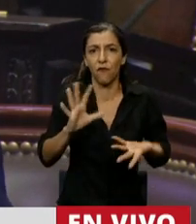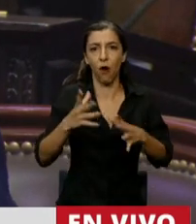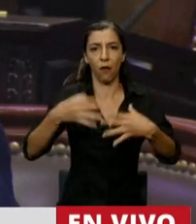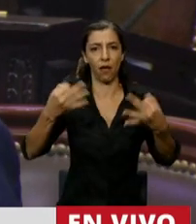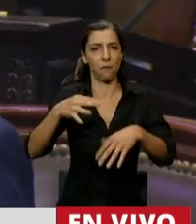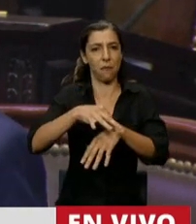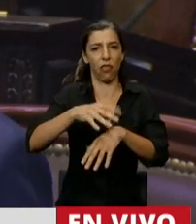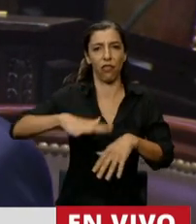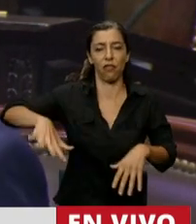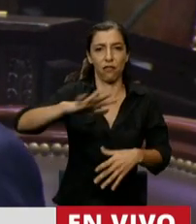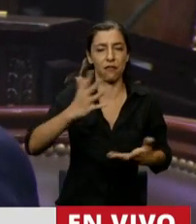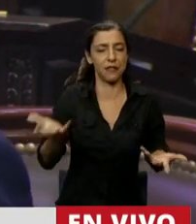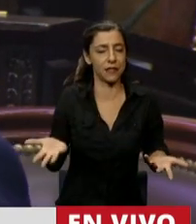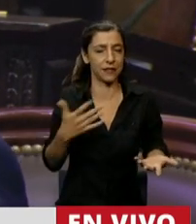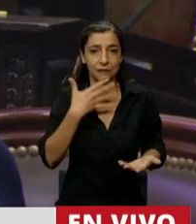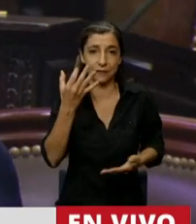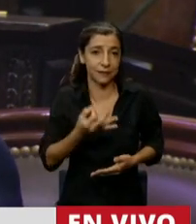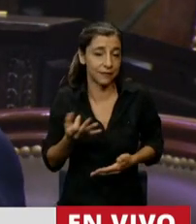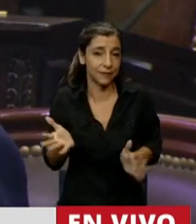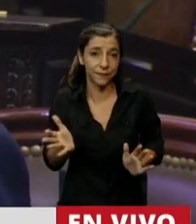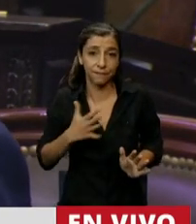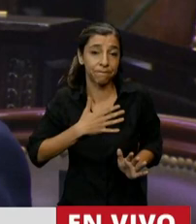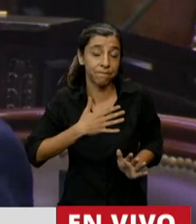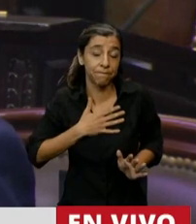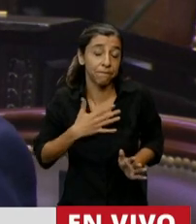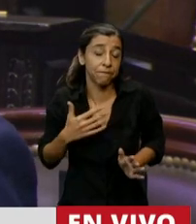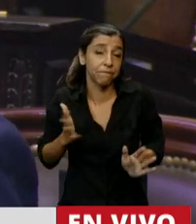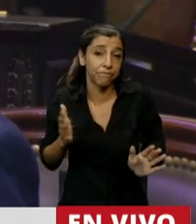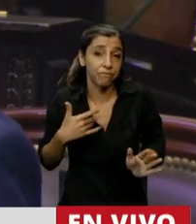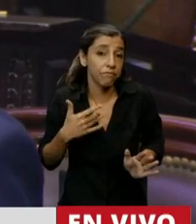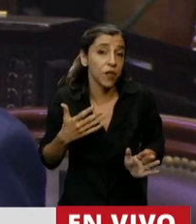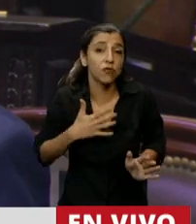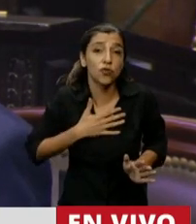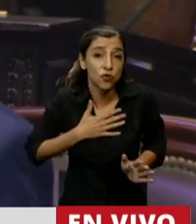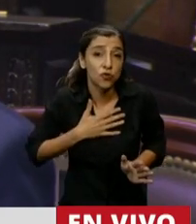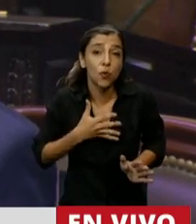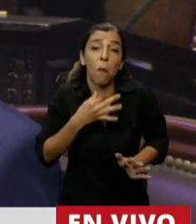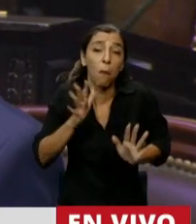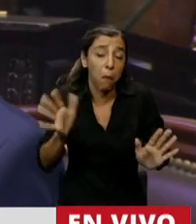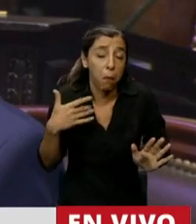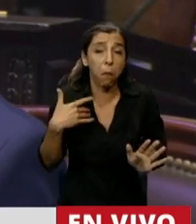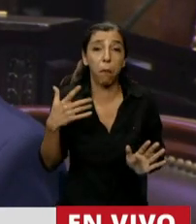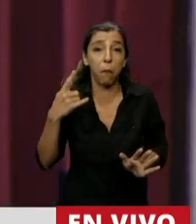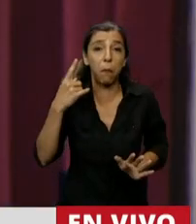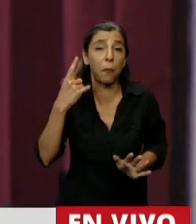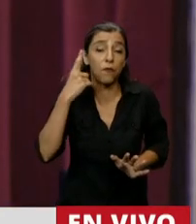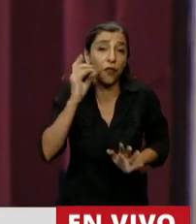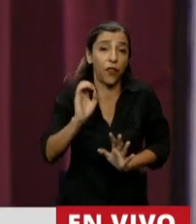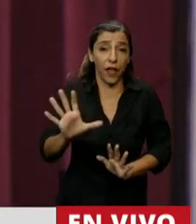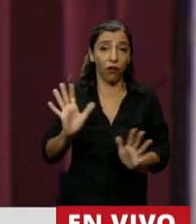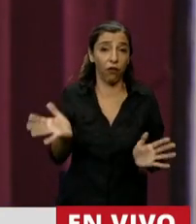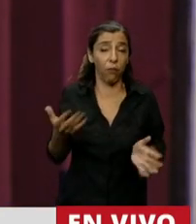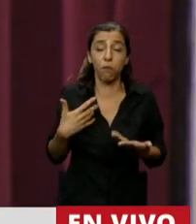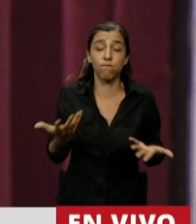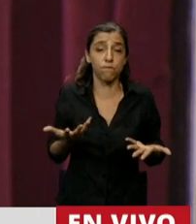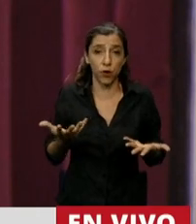La verdad que es preferible pecar de desconfiados. Porque vaya queremos... cerrando, diputado, porque ya... Sí,